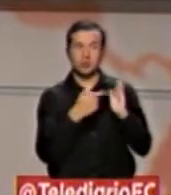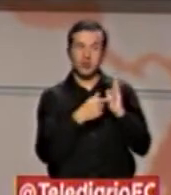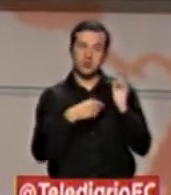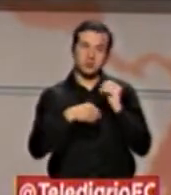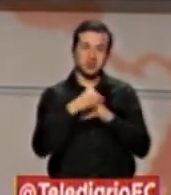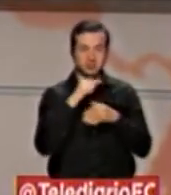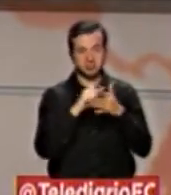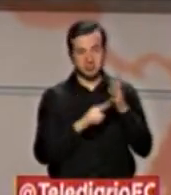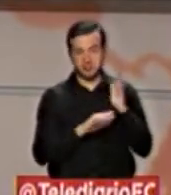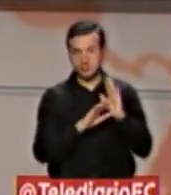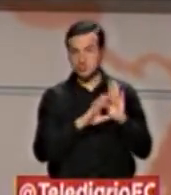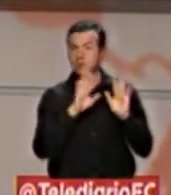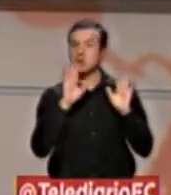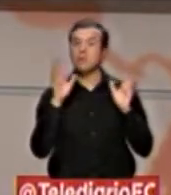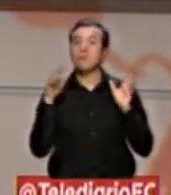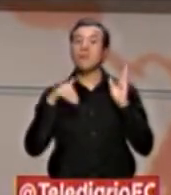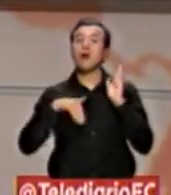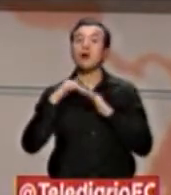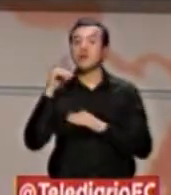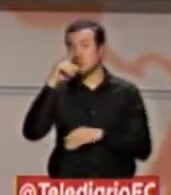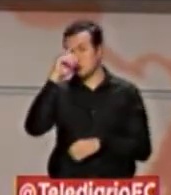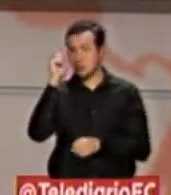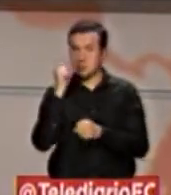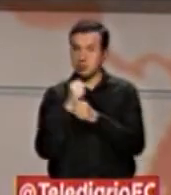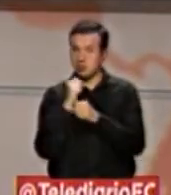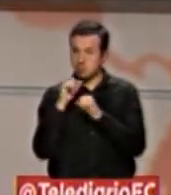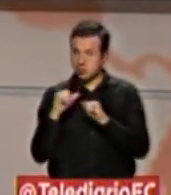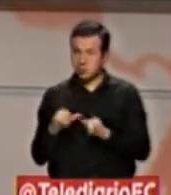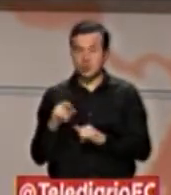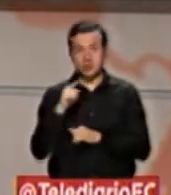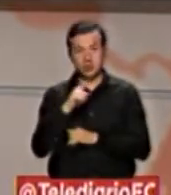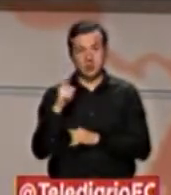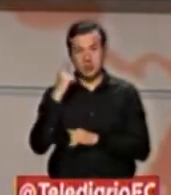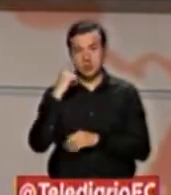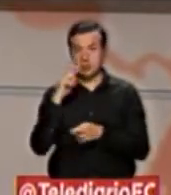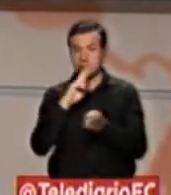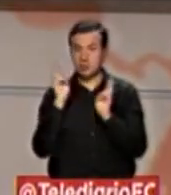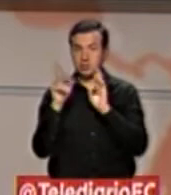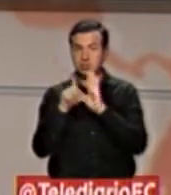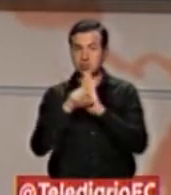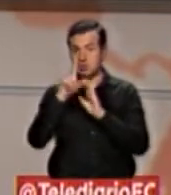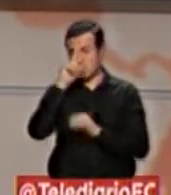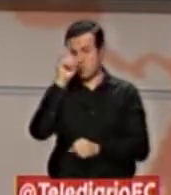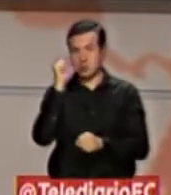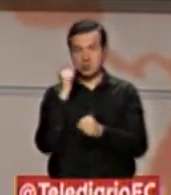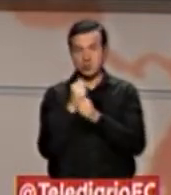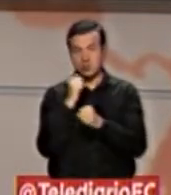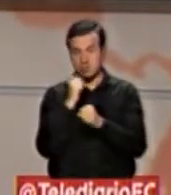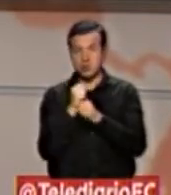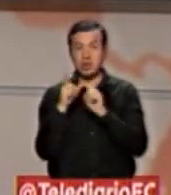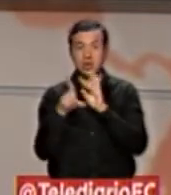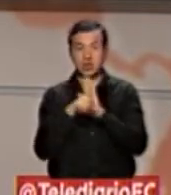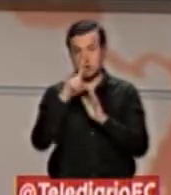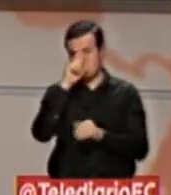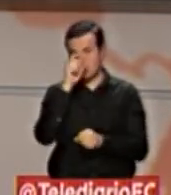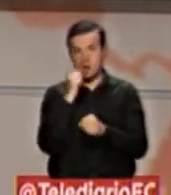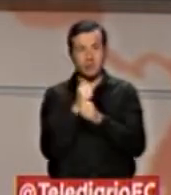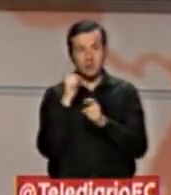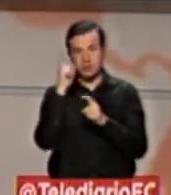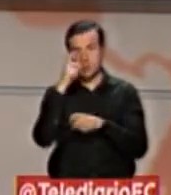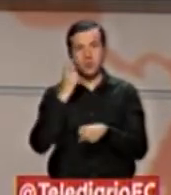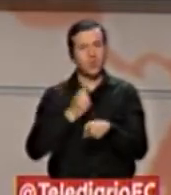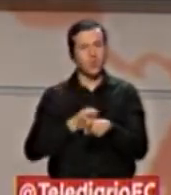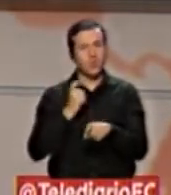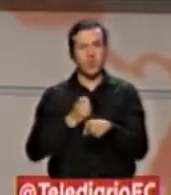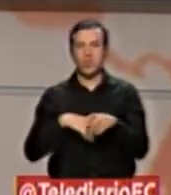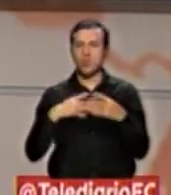inversiones, tenemos que buscar cómo crear empleo productivo, y ahí tenemos que reformar el Código de Trabajo, que es absolutamente estricto, rígido, y que ha dejado